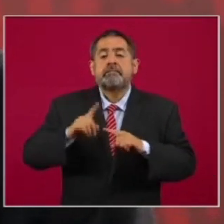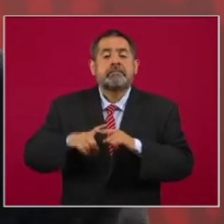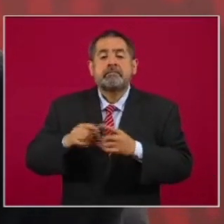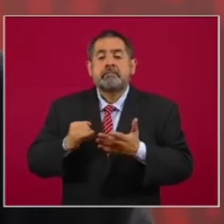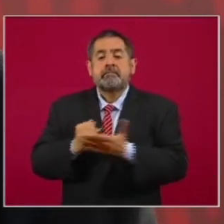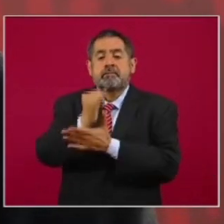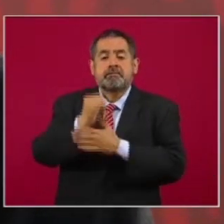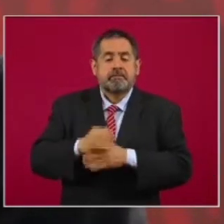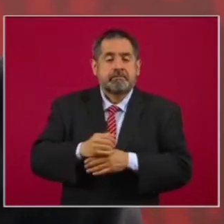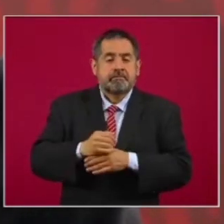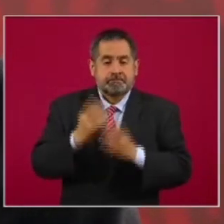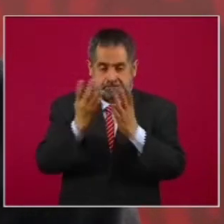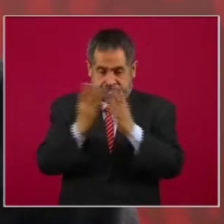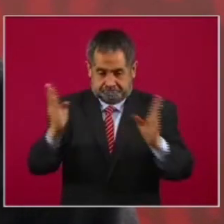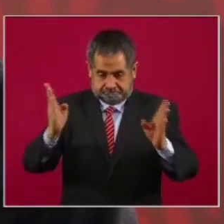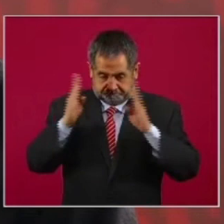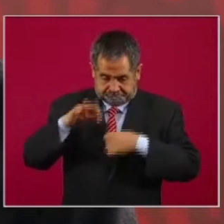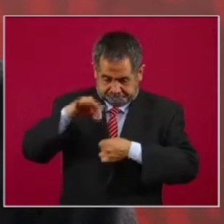En la casilla,